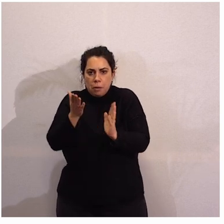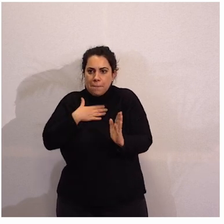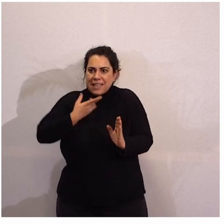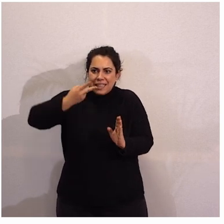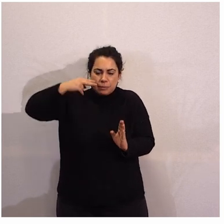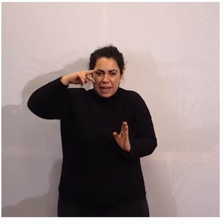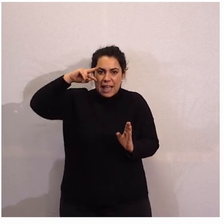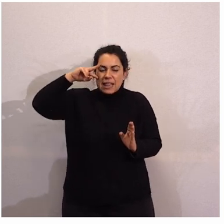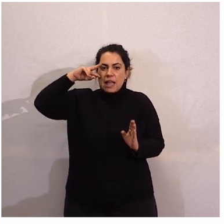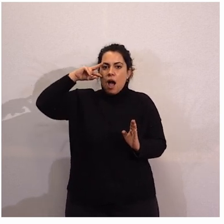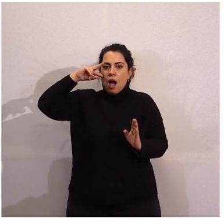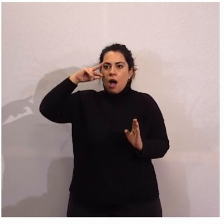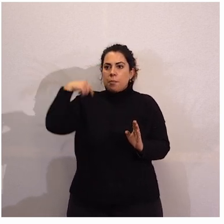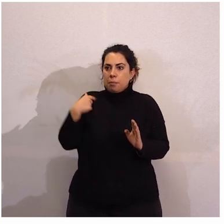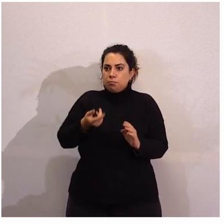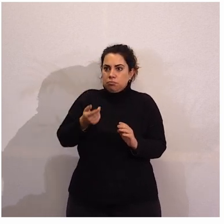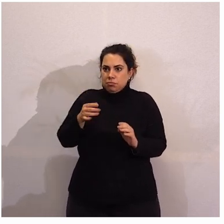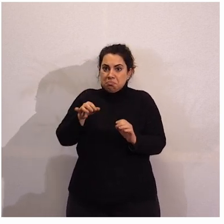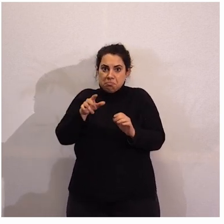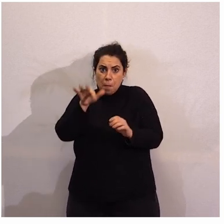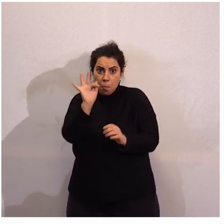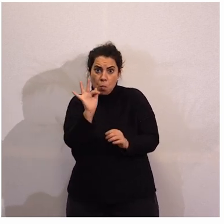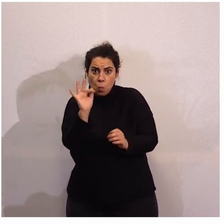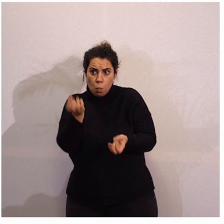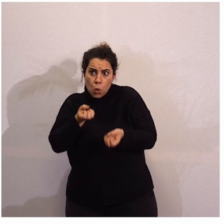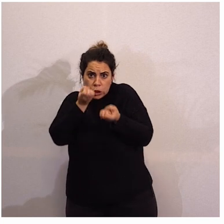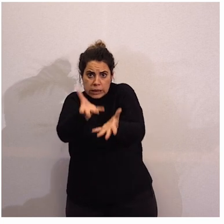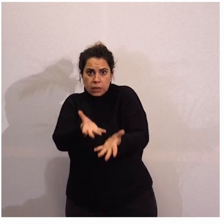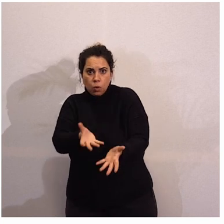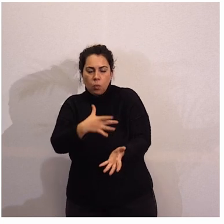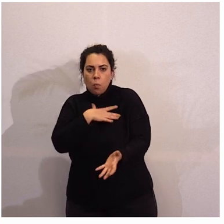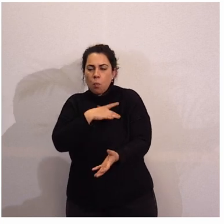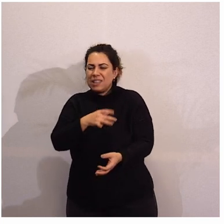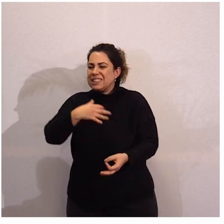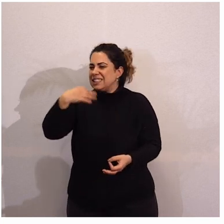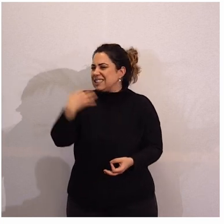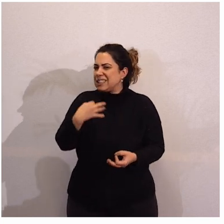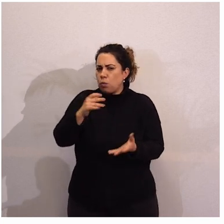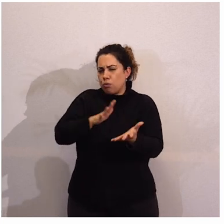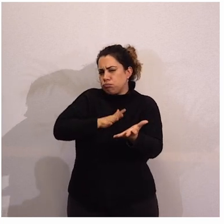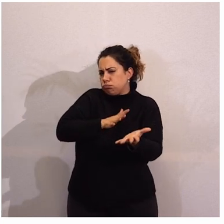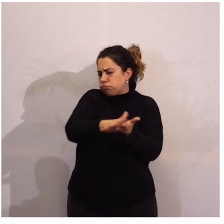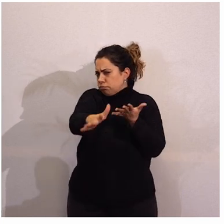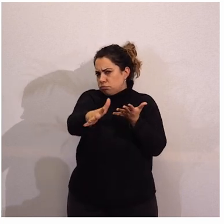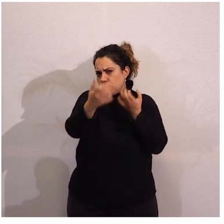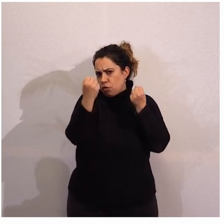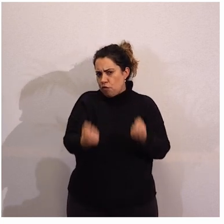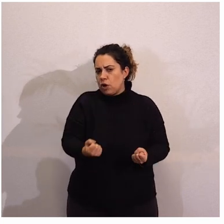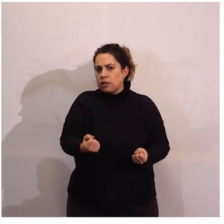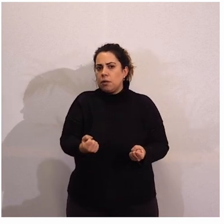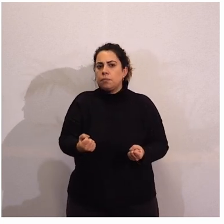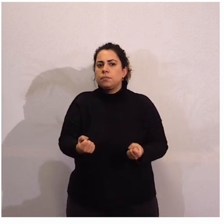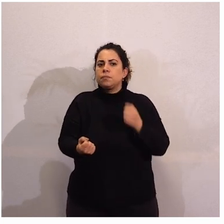experiencia en positivo, pues puede seguro tener mucho más eco y mucha